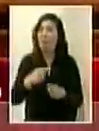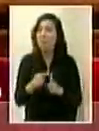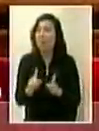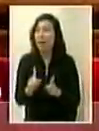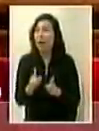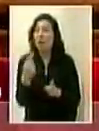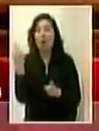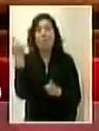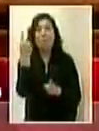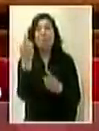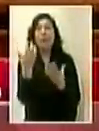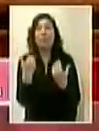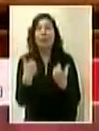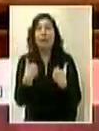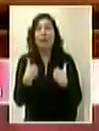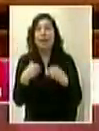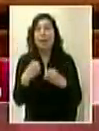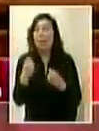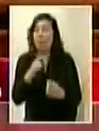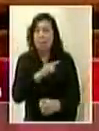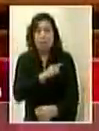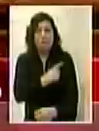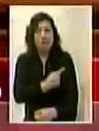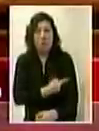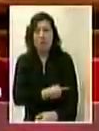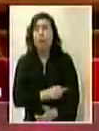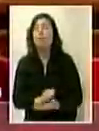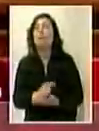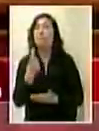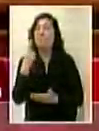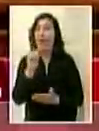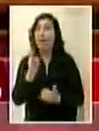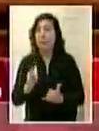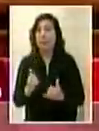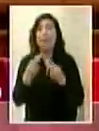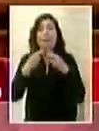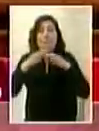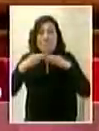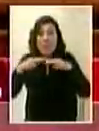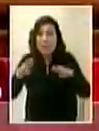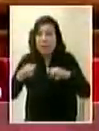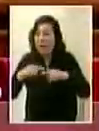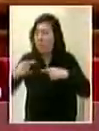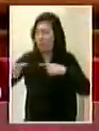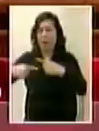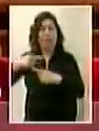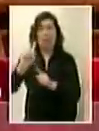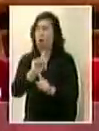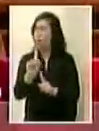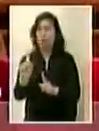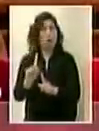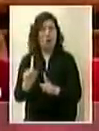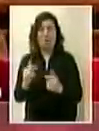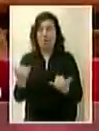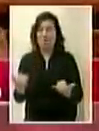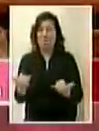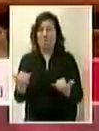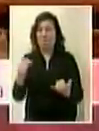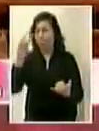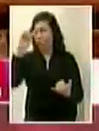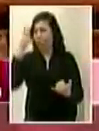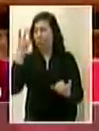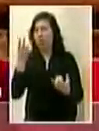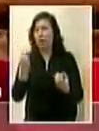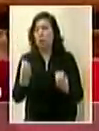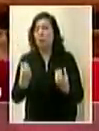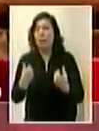Ellos eran los primeros que tenían que haber hecho los esfuerzos para que este mensaje no sea distorsionado. Acá ha habido un problema,